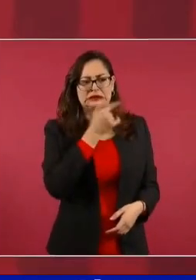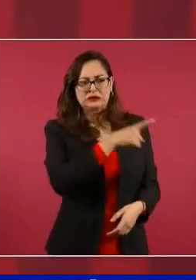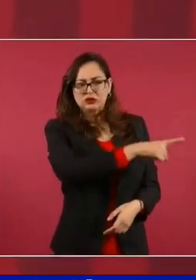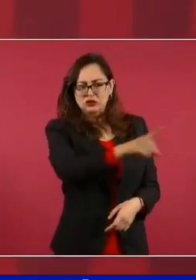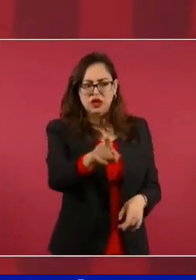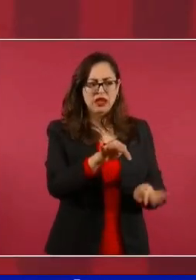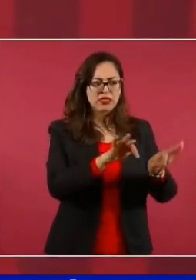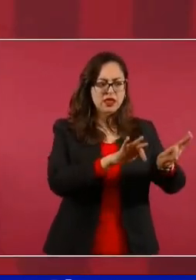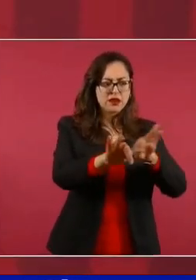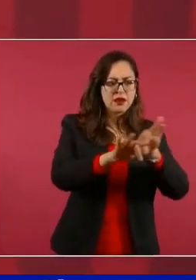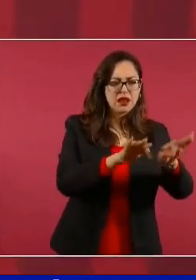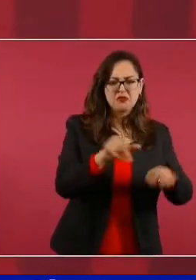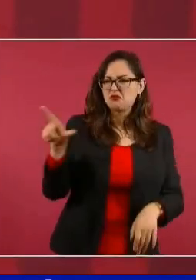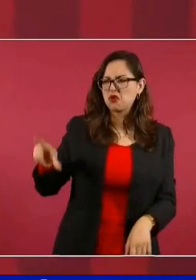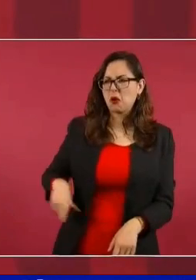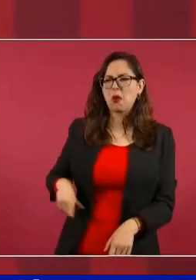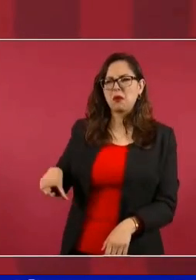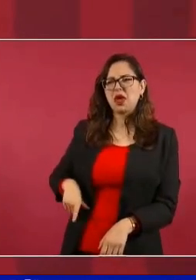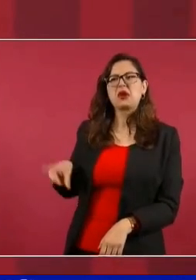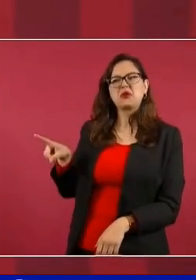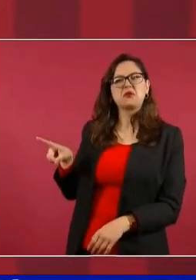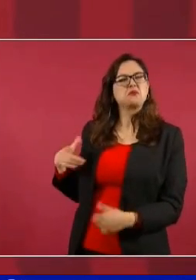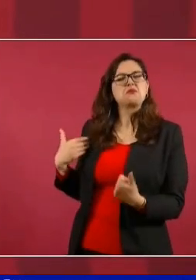y el gobierno?